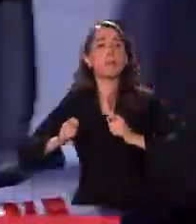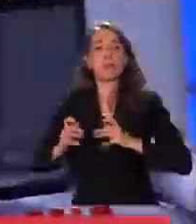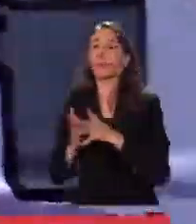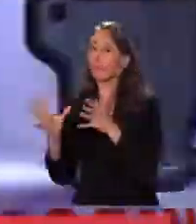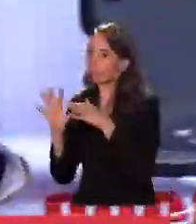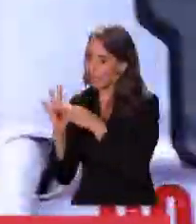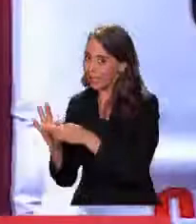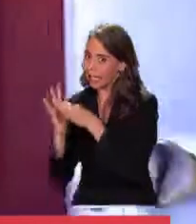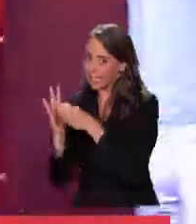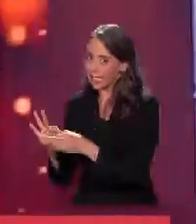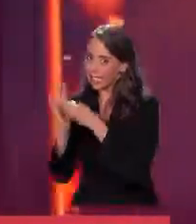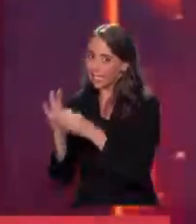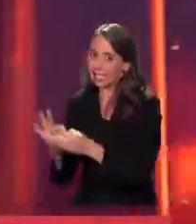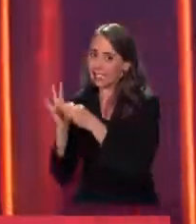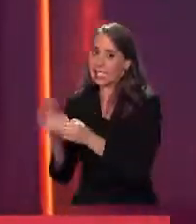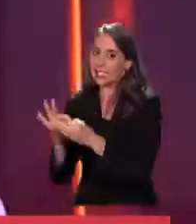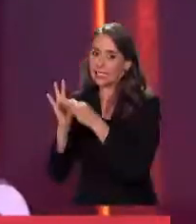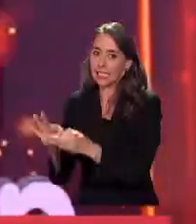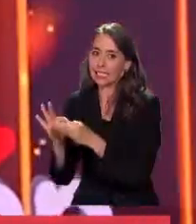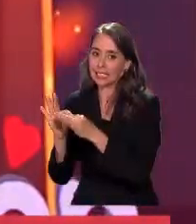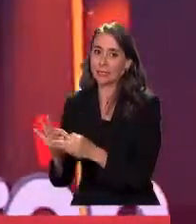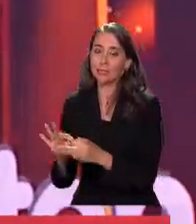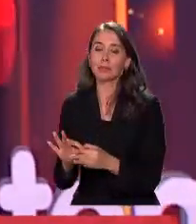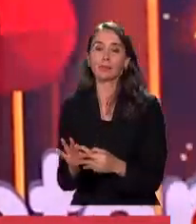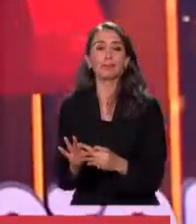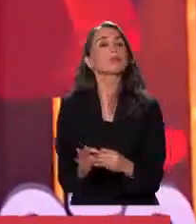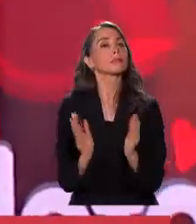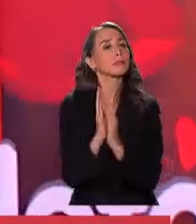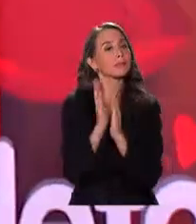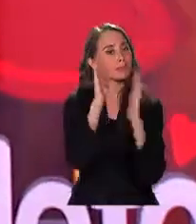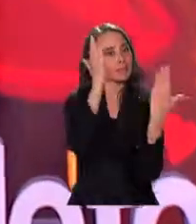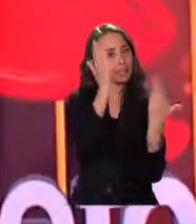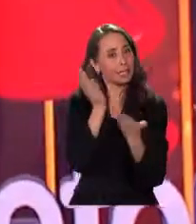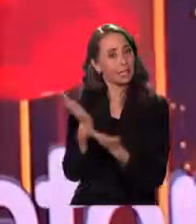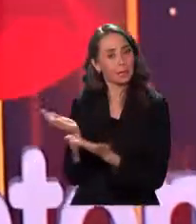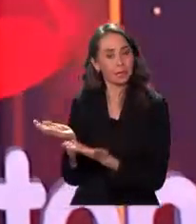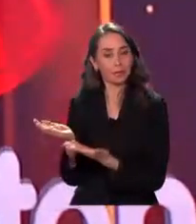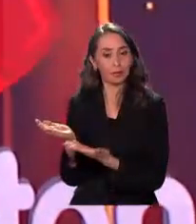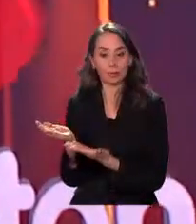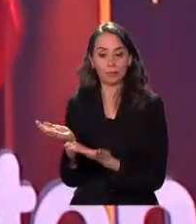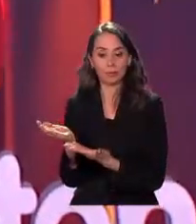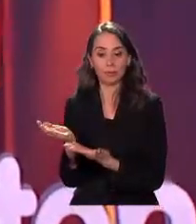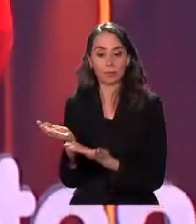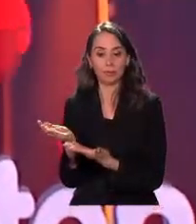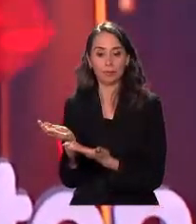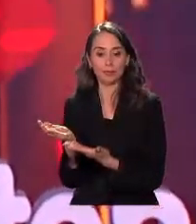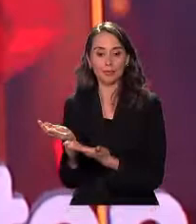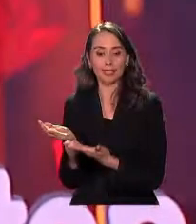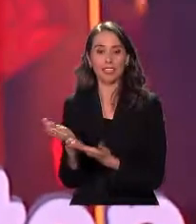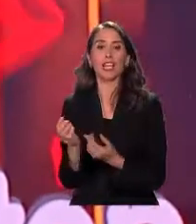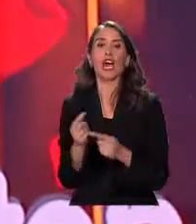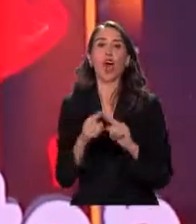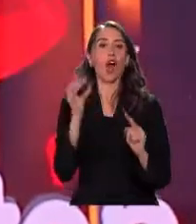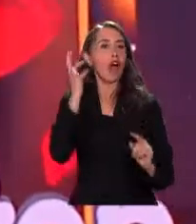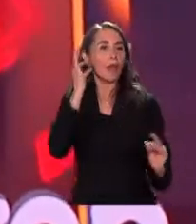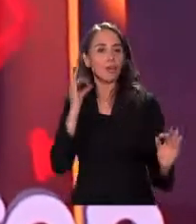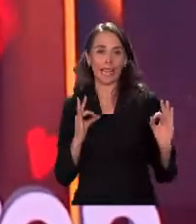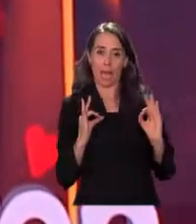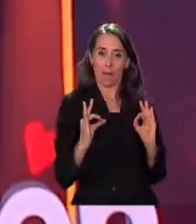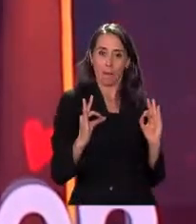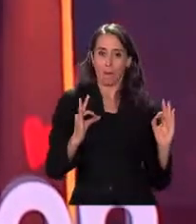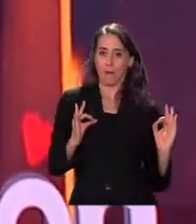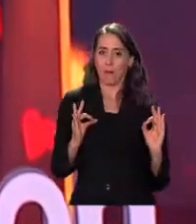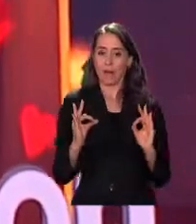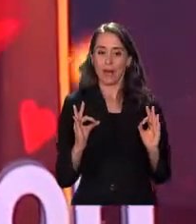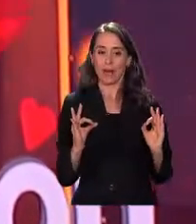Muchas gracias, gracias, gracias, gracias. Démosle un gran aplauso ahí. Ahora tenemos otra modelo que nos